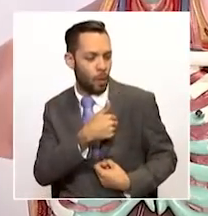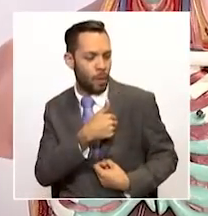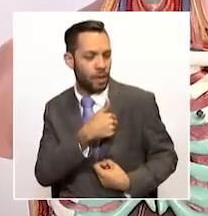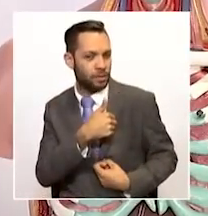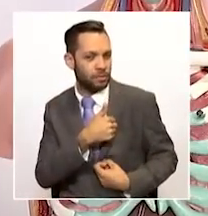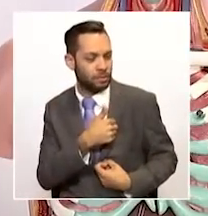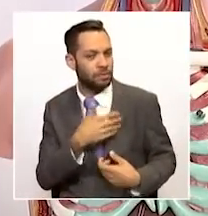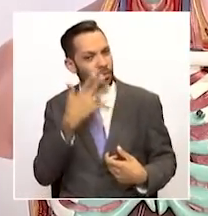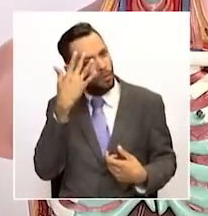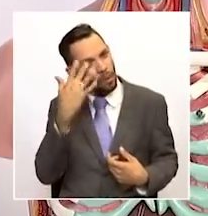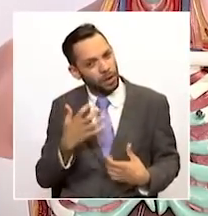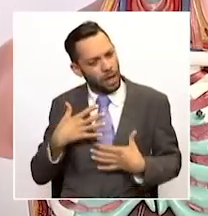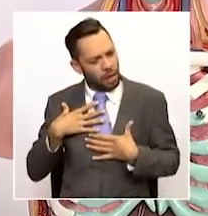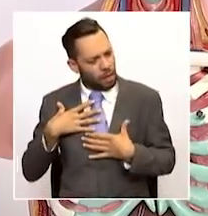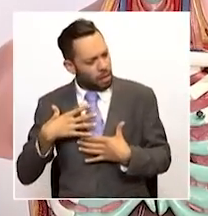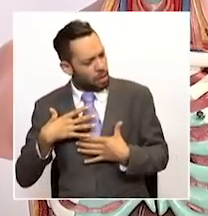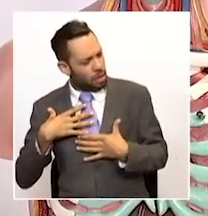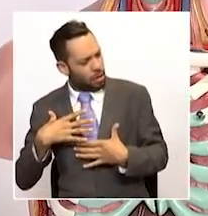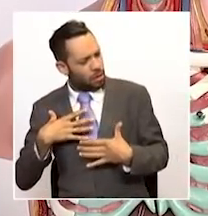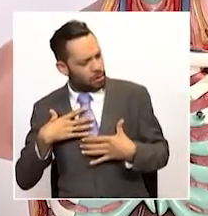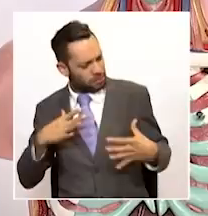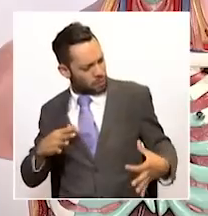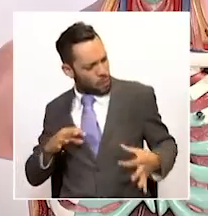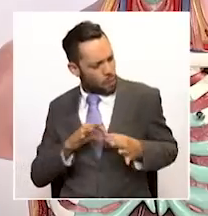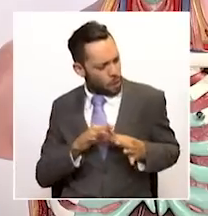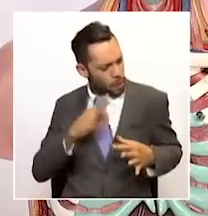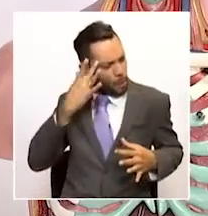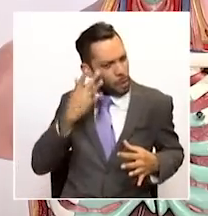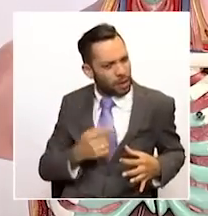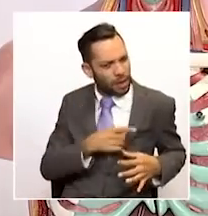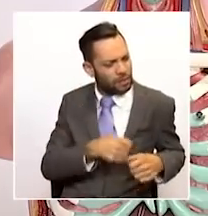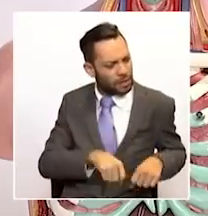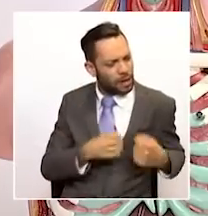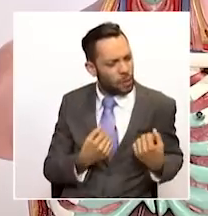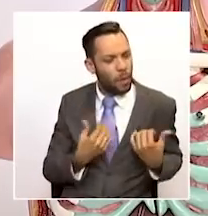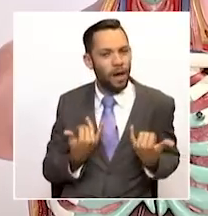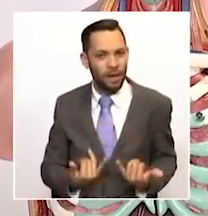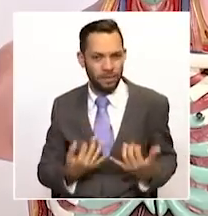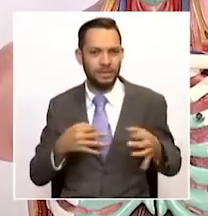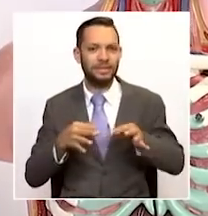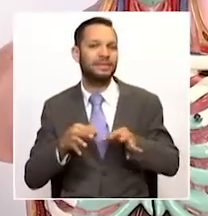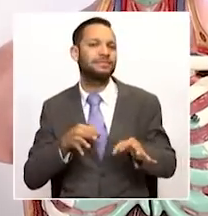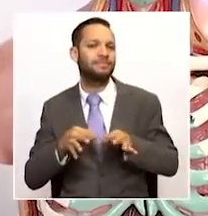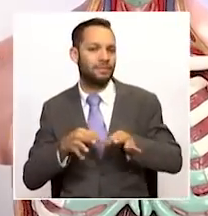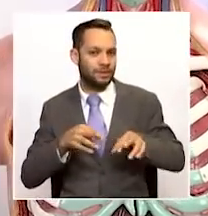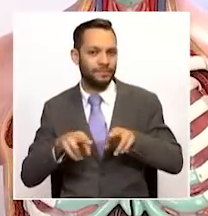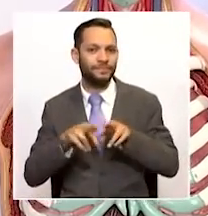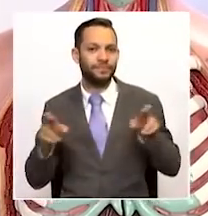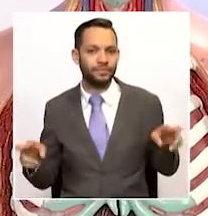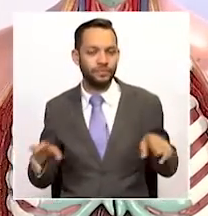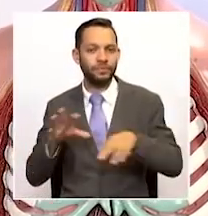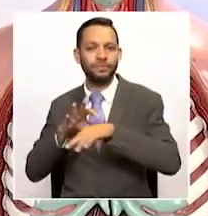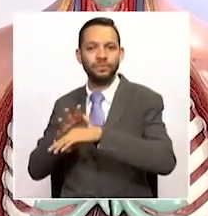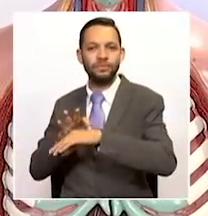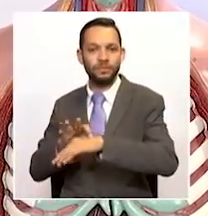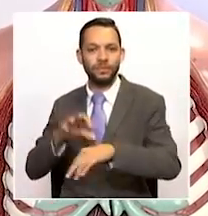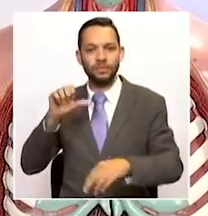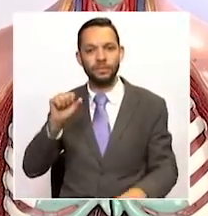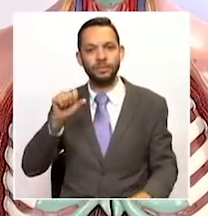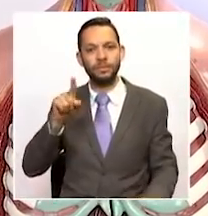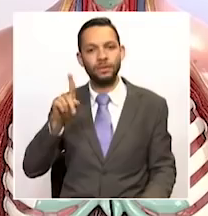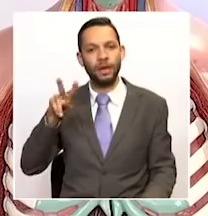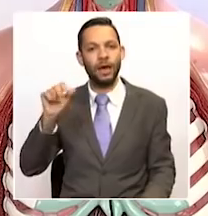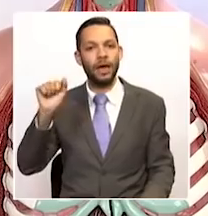y porque el pulmón se preguntarán ustedes vamos a hablar después de este corte comerciales con el doctor álvaro gusto